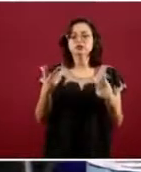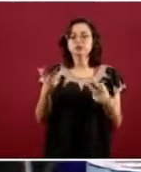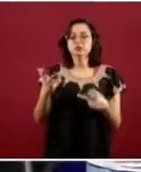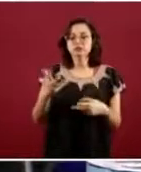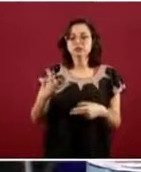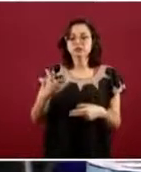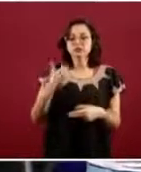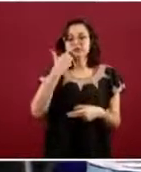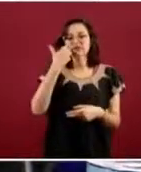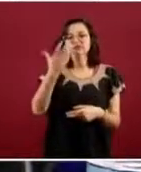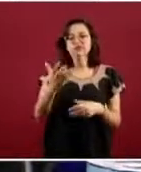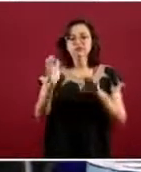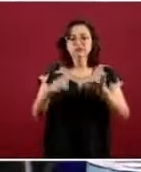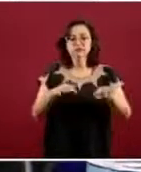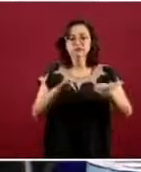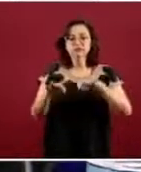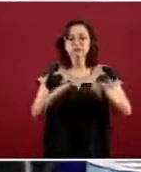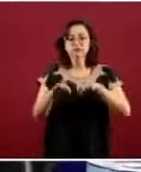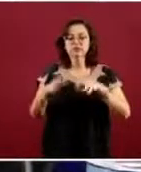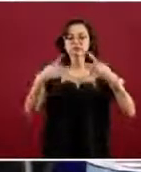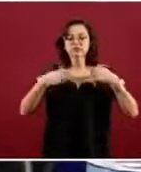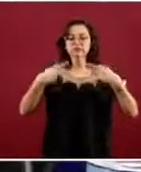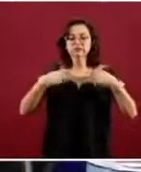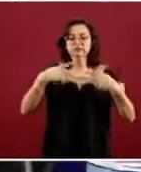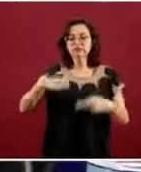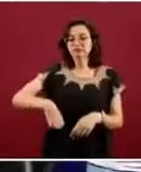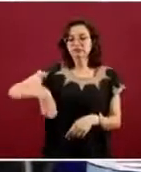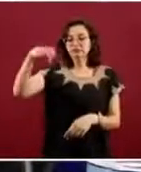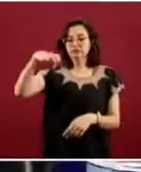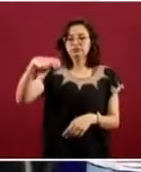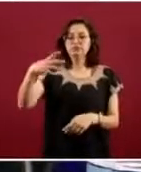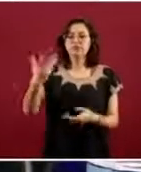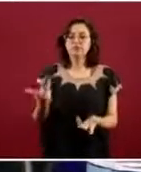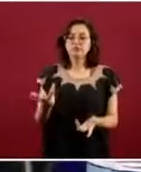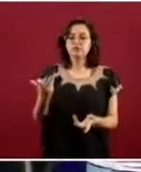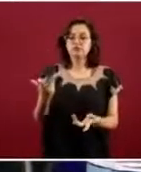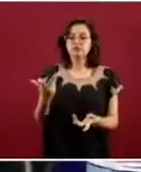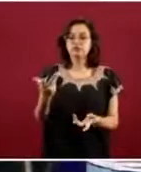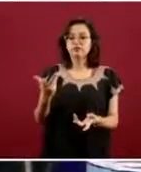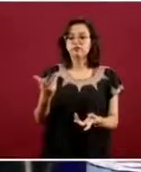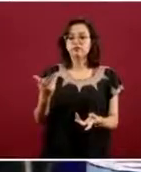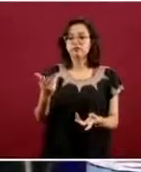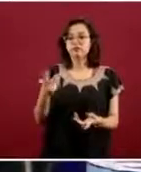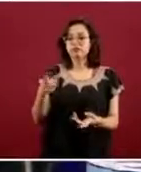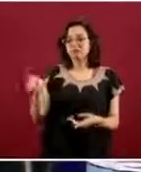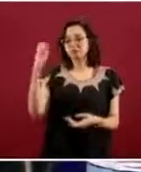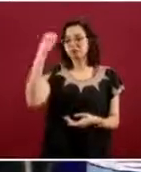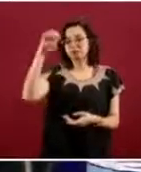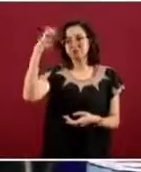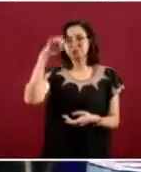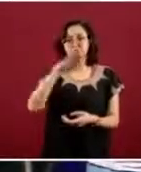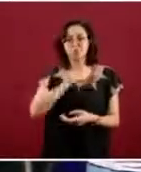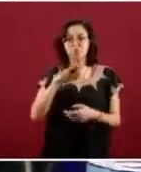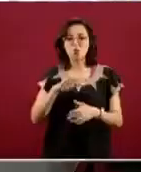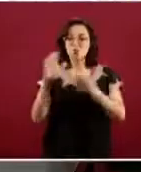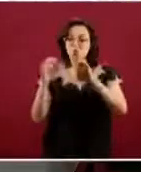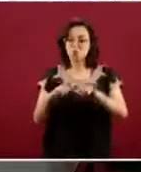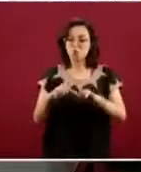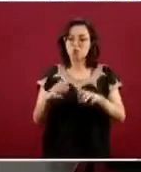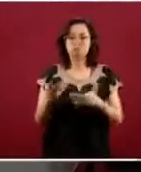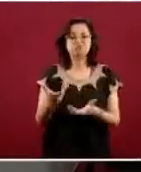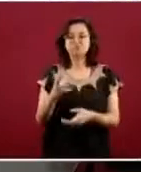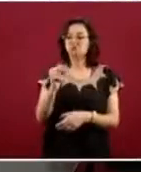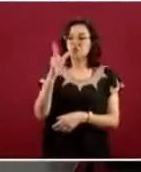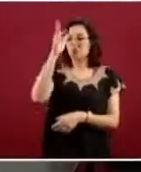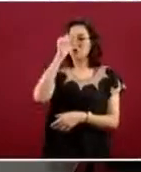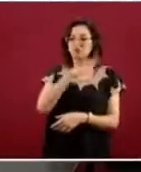obviamente, meterse en la bolsa de trabajo. Es gente ya grande, que incluso el presidente de la República ha hecho el llamado para que gente jubilada con experiencia se pueda sumar y los han rechazado.